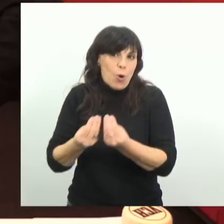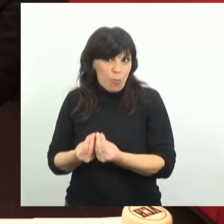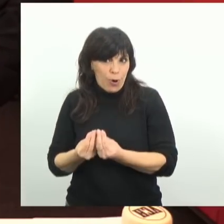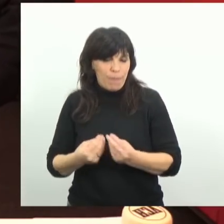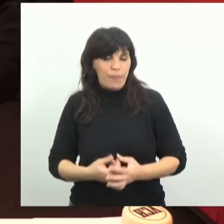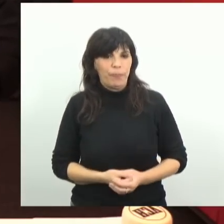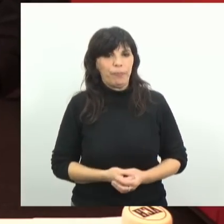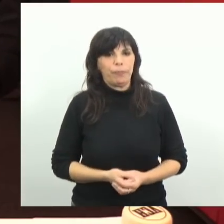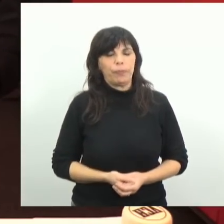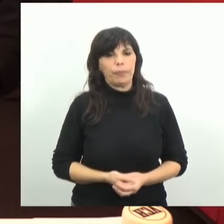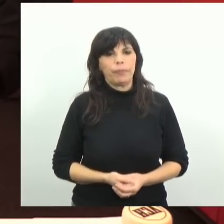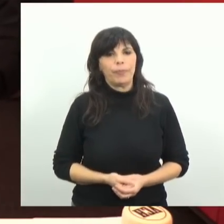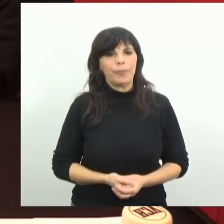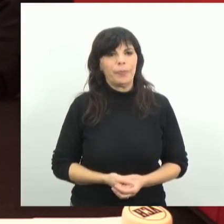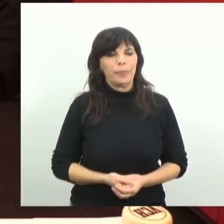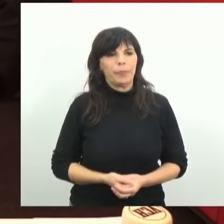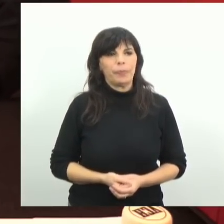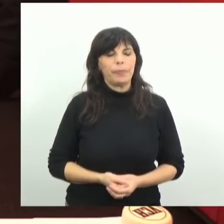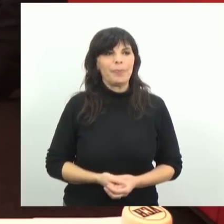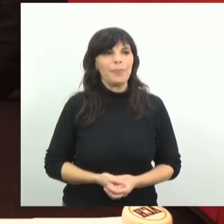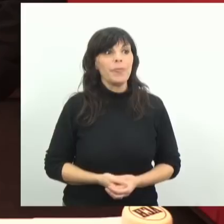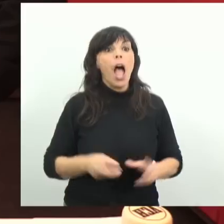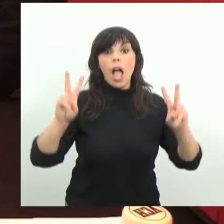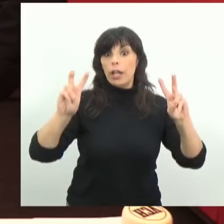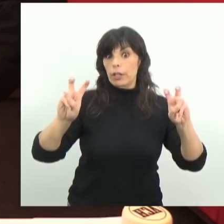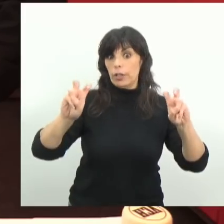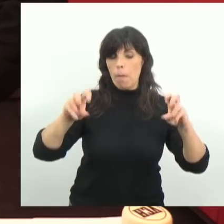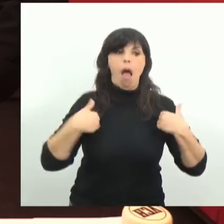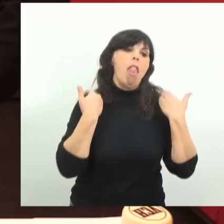Luego, cuando enseñé de la gracia y del favor,